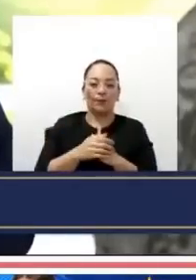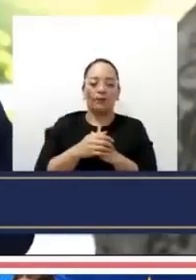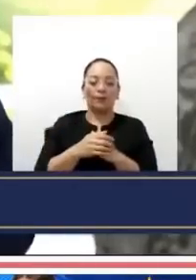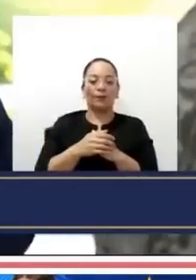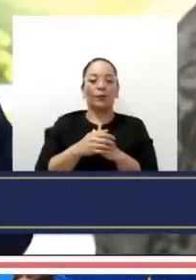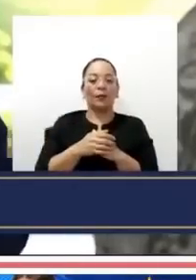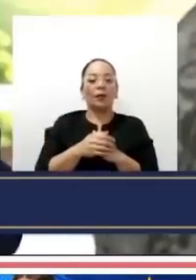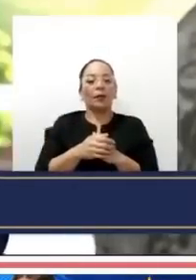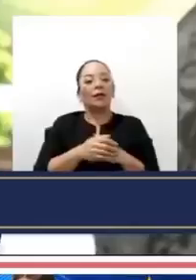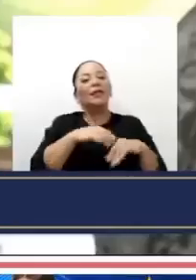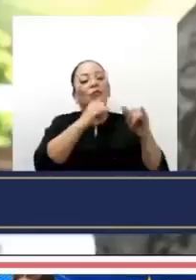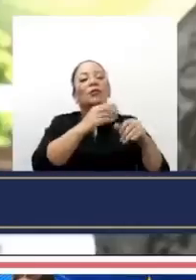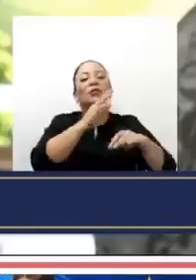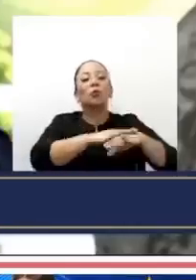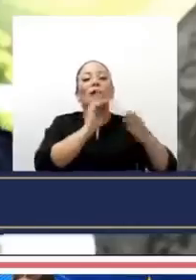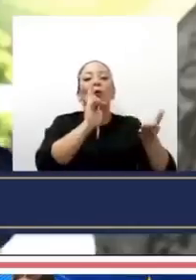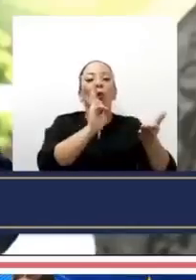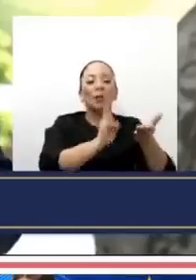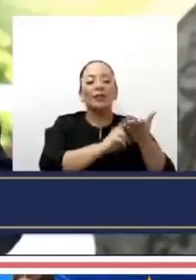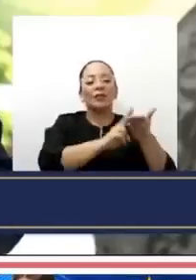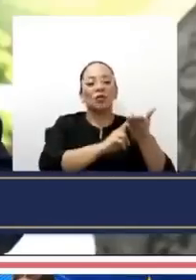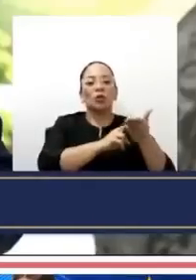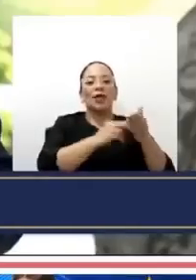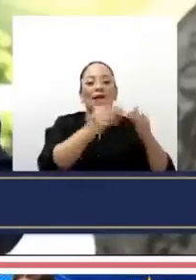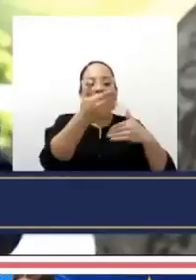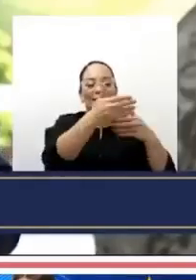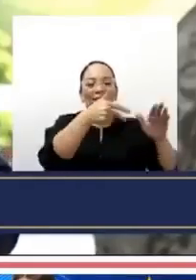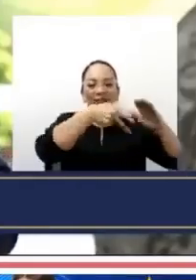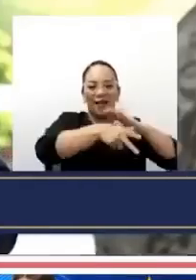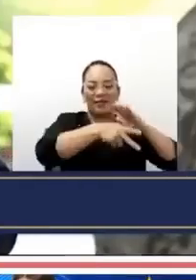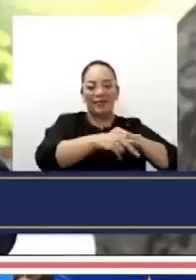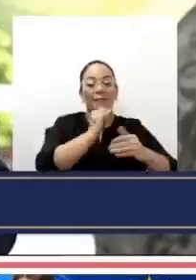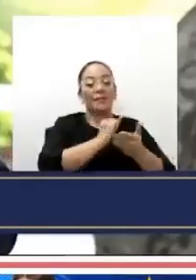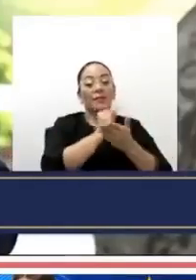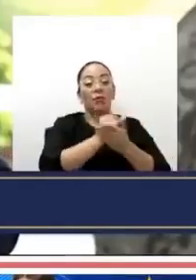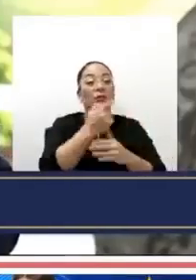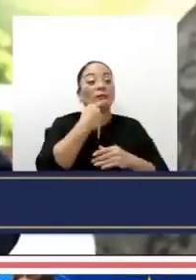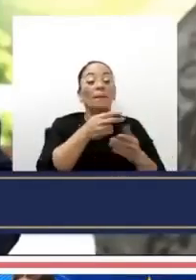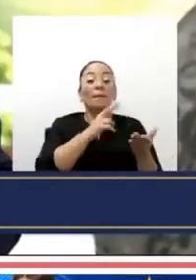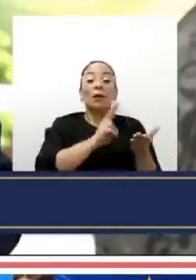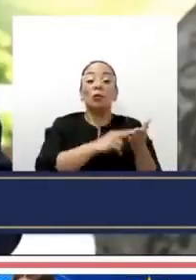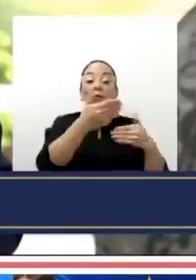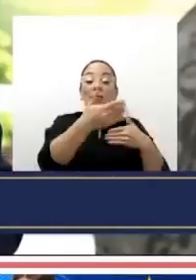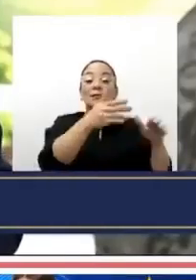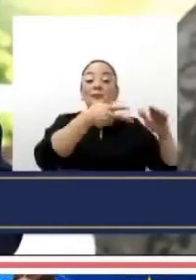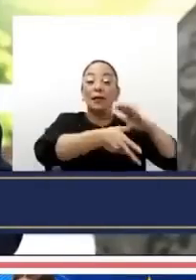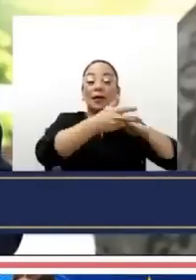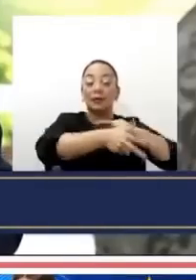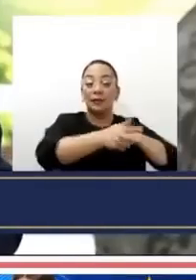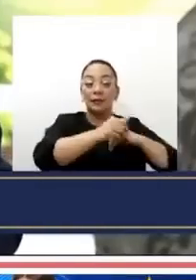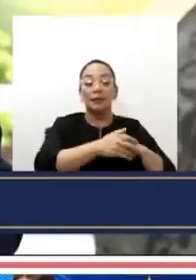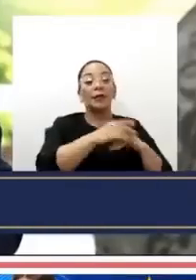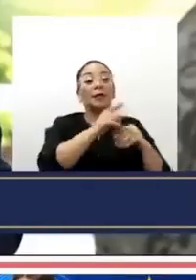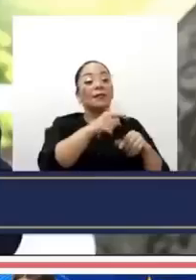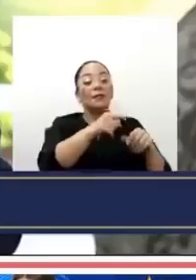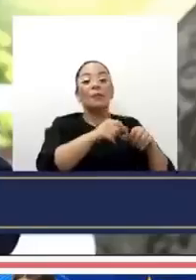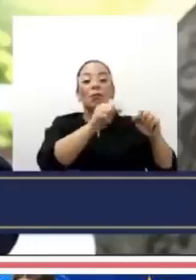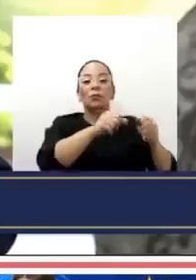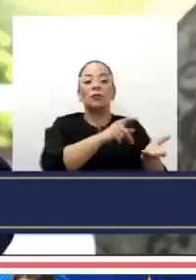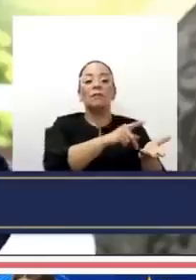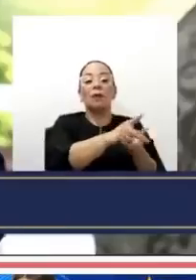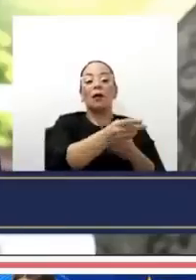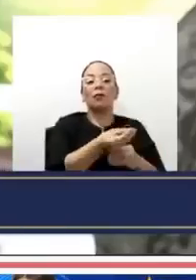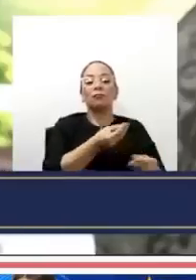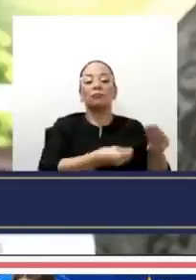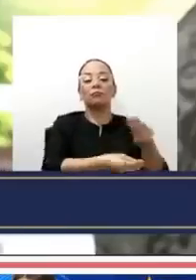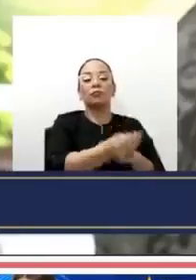escáneres. Entonces, están investigando porque dice que para contratar los escáneres me dio un posible pago de dádivas por